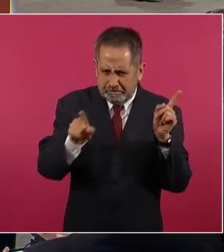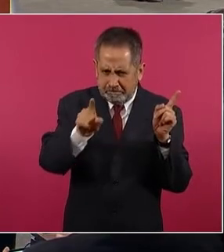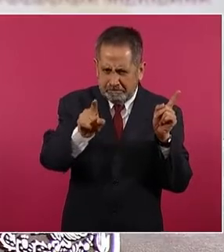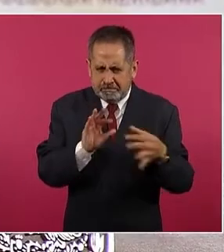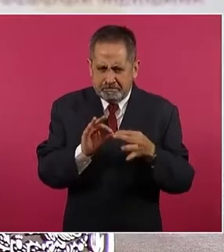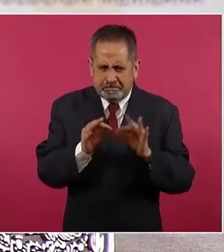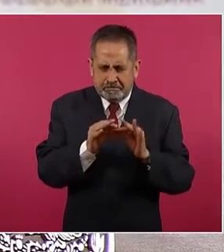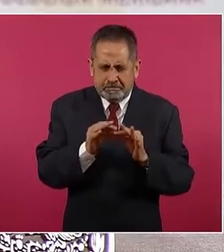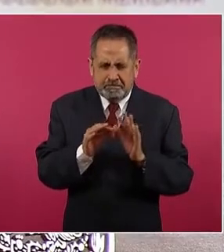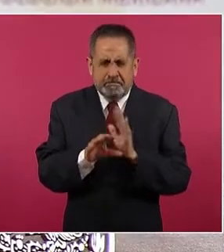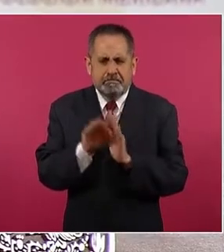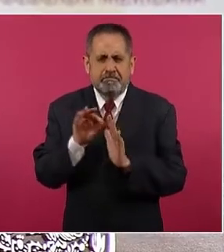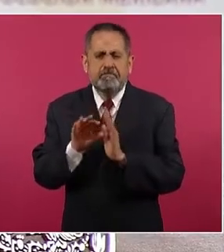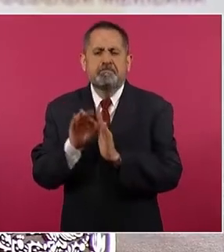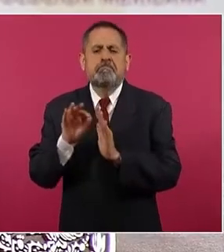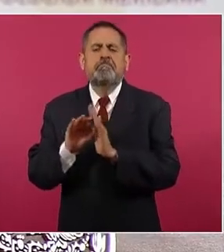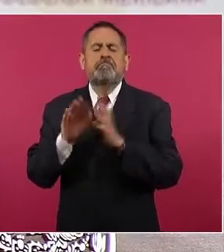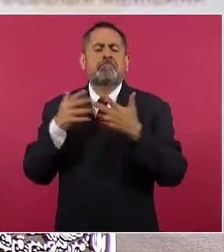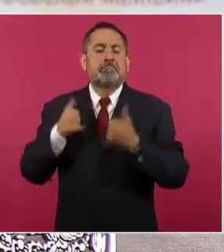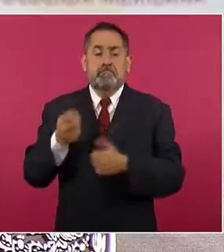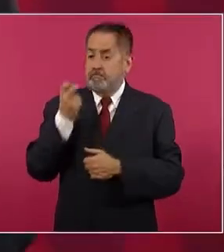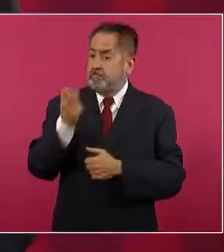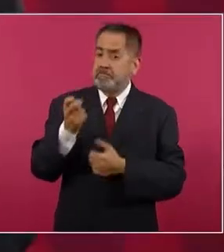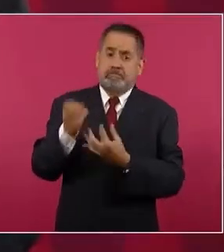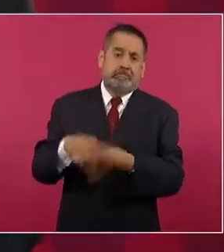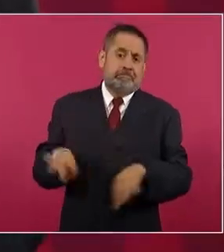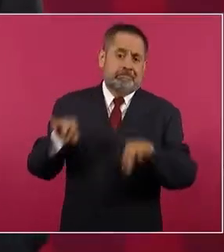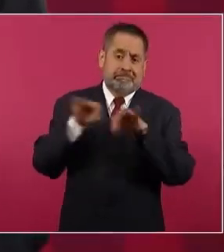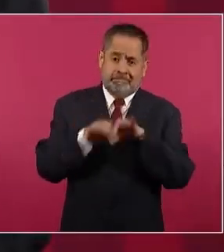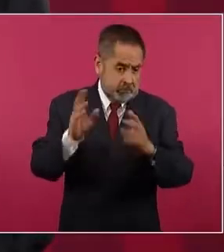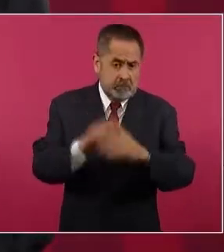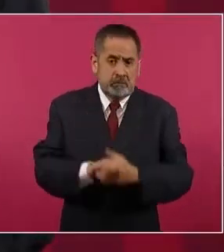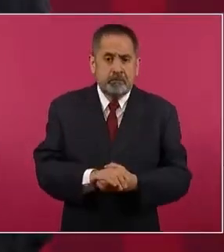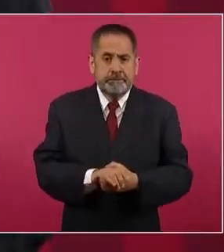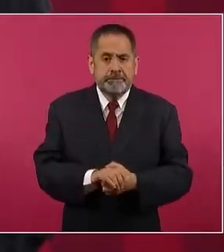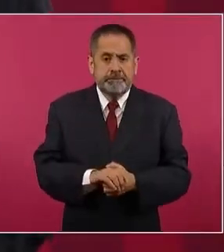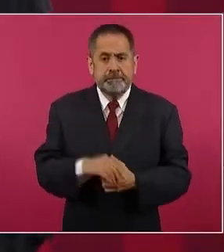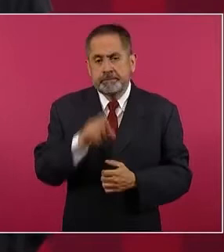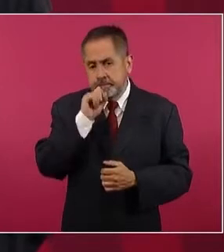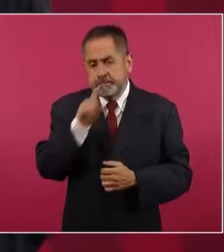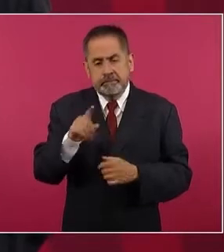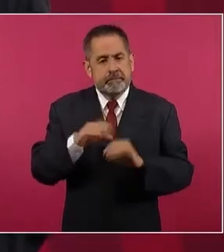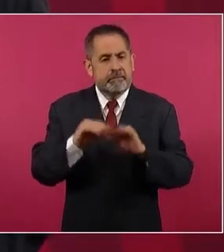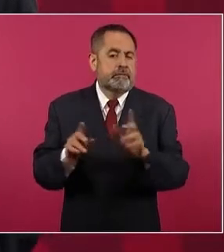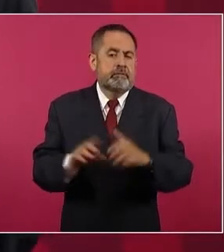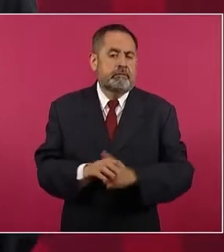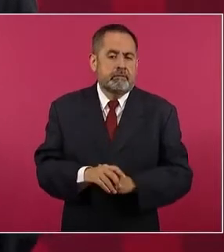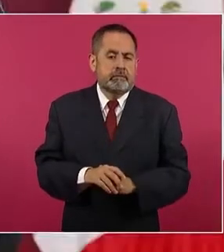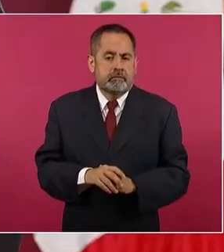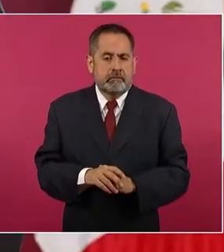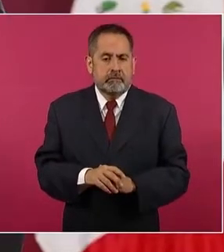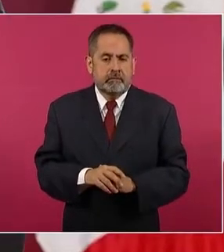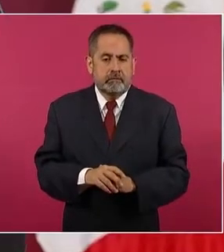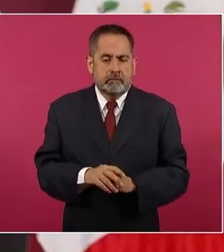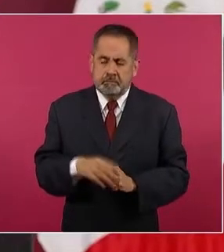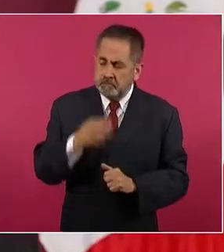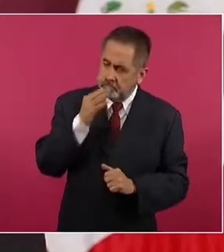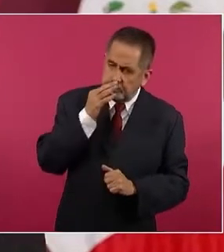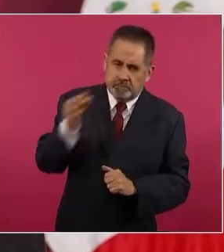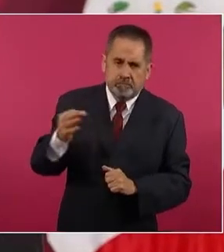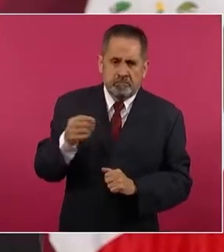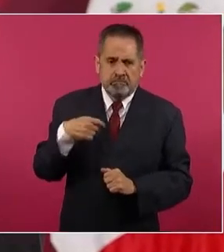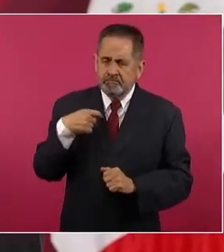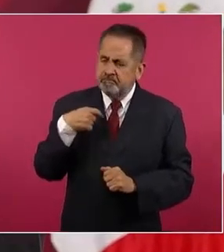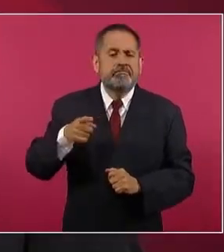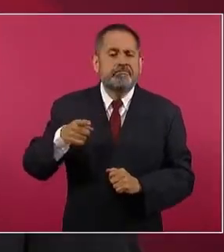importante, y otros aportes, y desde luego pues enviar siempre